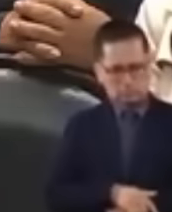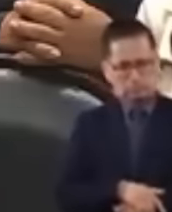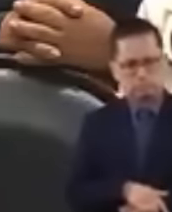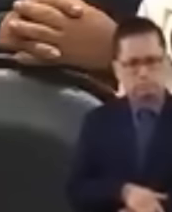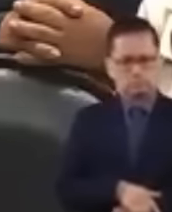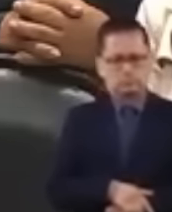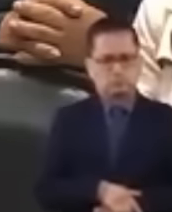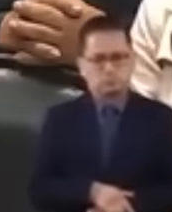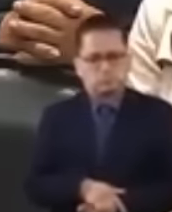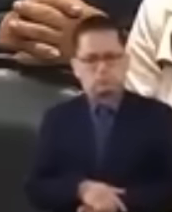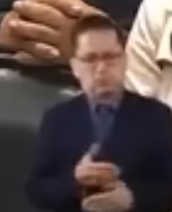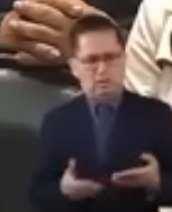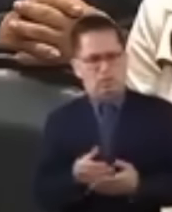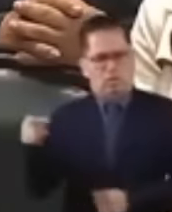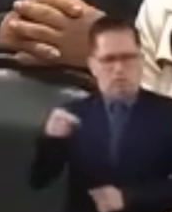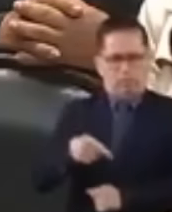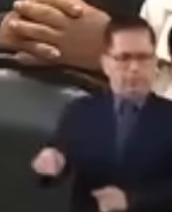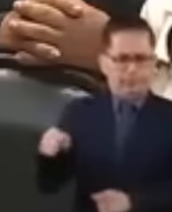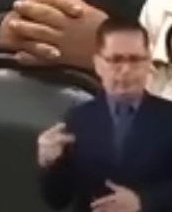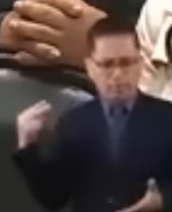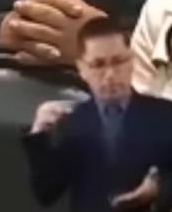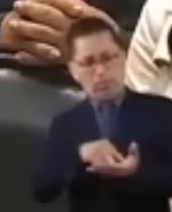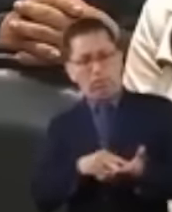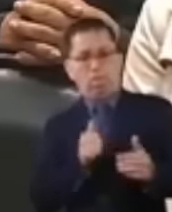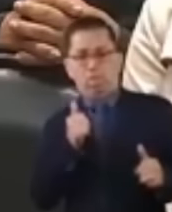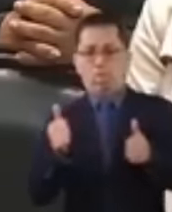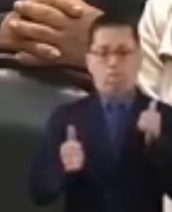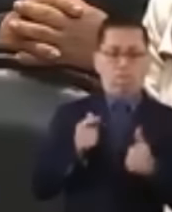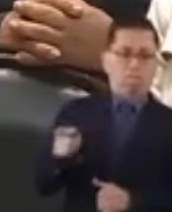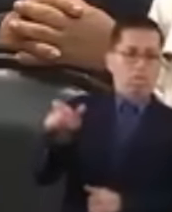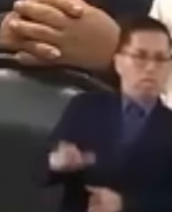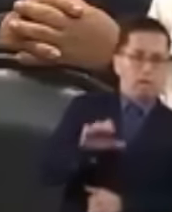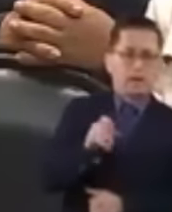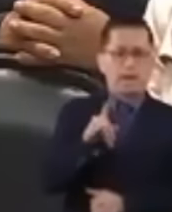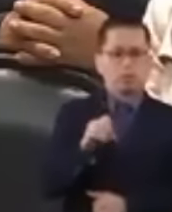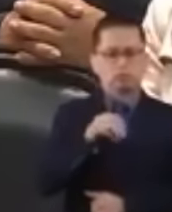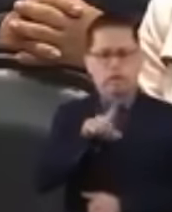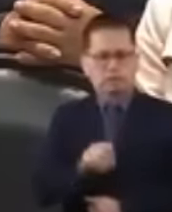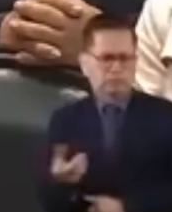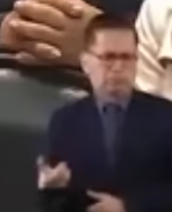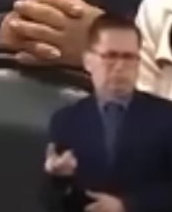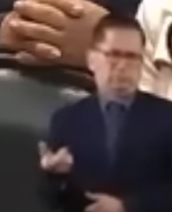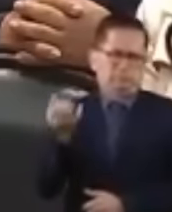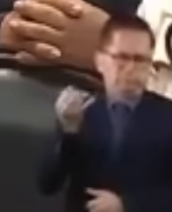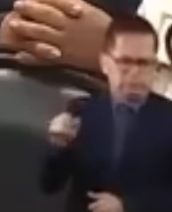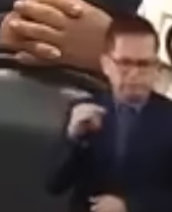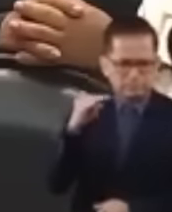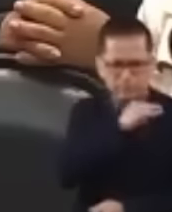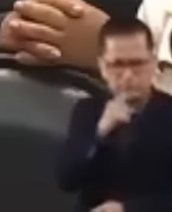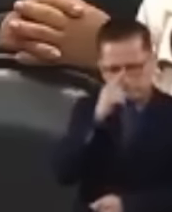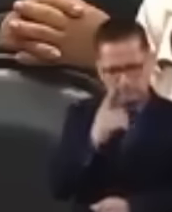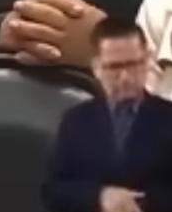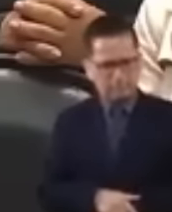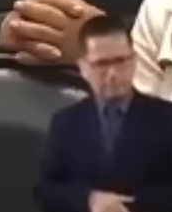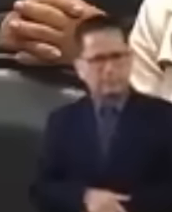de venir aquí a utilizar la figura de Carlos Manzo y regatear recursos para lo que se debe